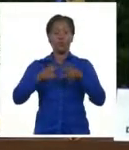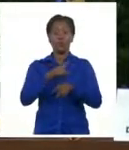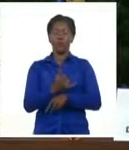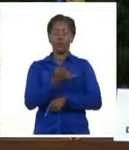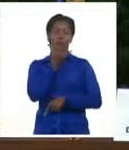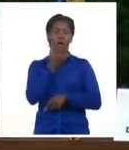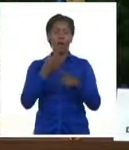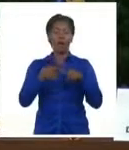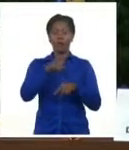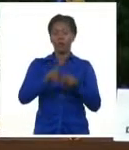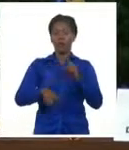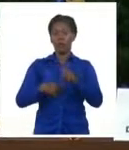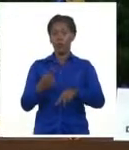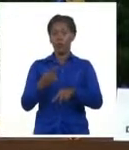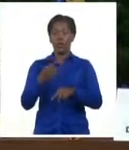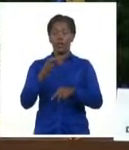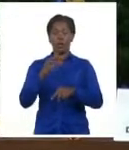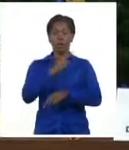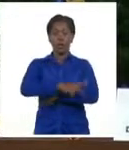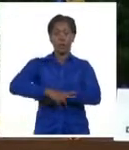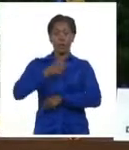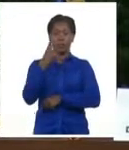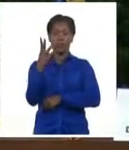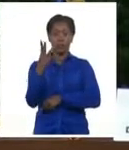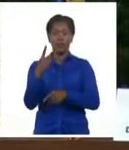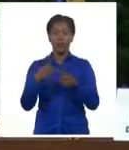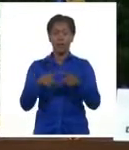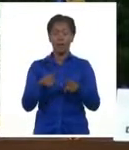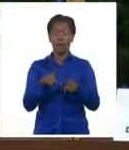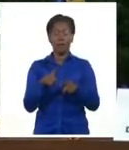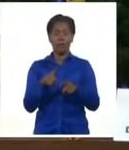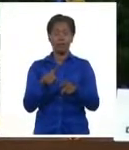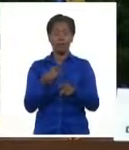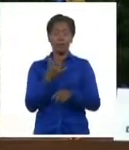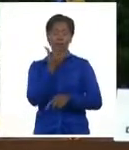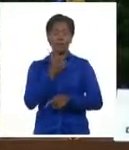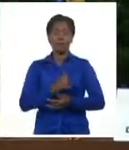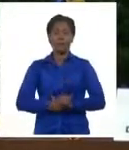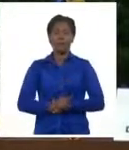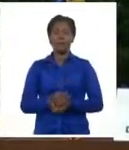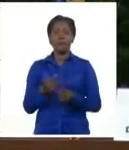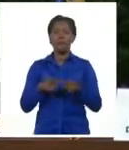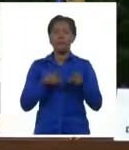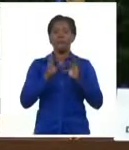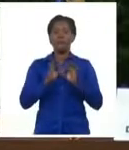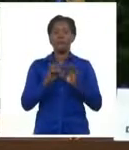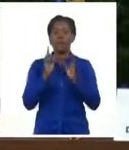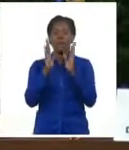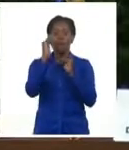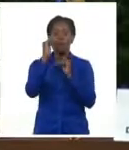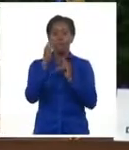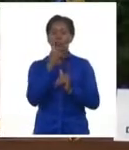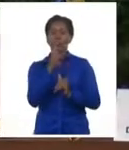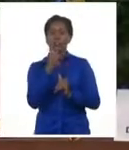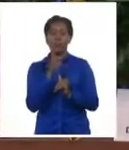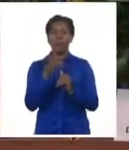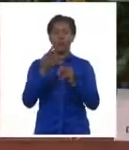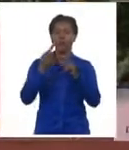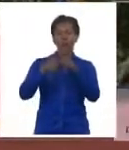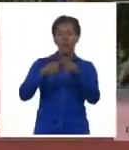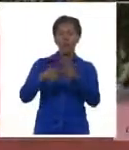sistema, pero no son capaces de asegurar un espacio plural. Pretenden estar interesados en una relación